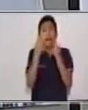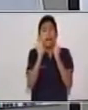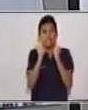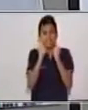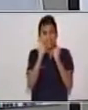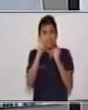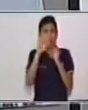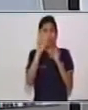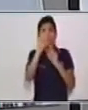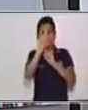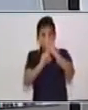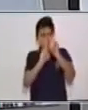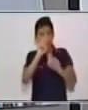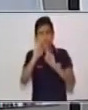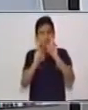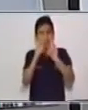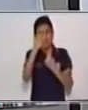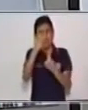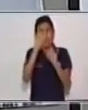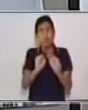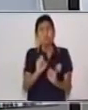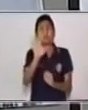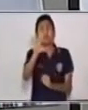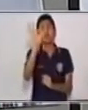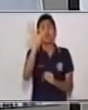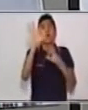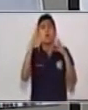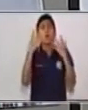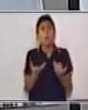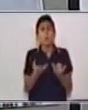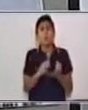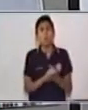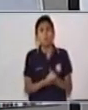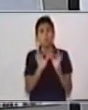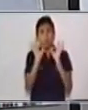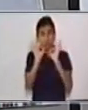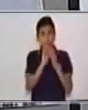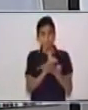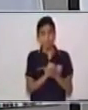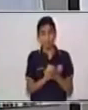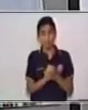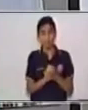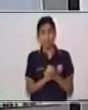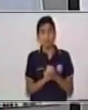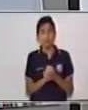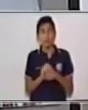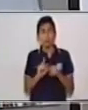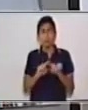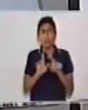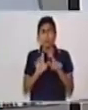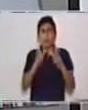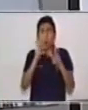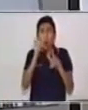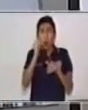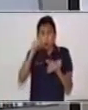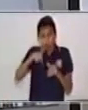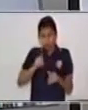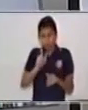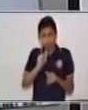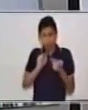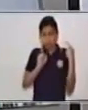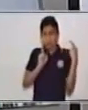las interrogantes para encontrar los actantes del verbo. Muy bien, ¿qué reparte el